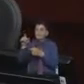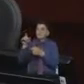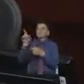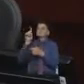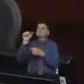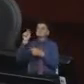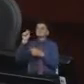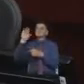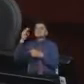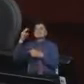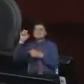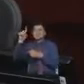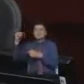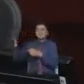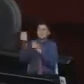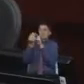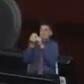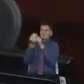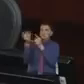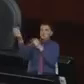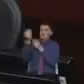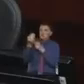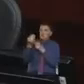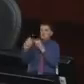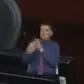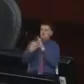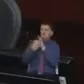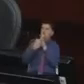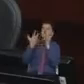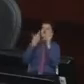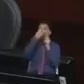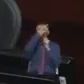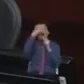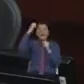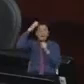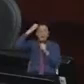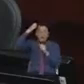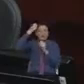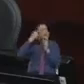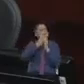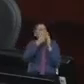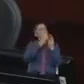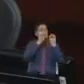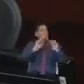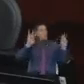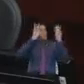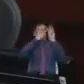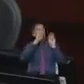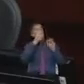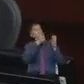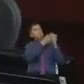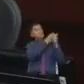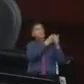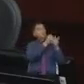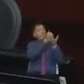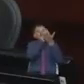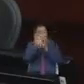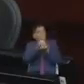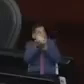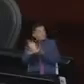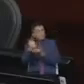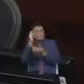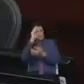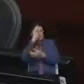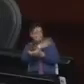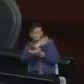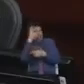Sánchez Berstaín, una avanzada a pedirle a Europa y a pedirle a la ONU que no ayudaran más al ejército